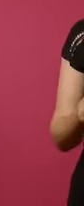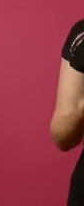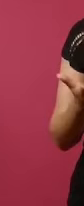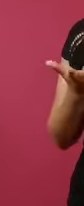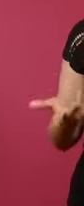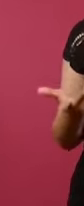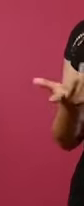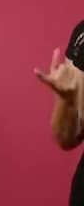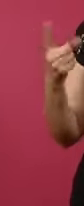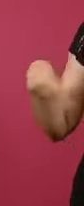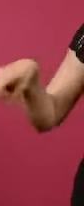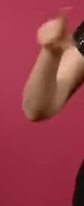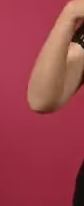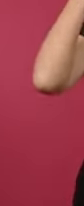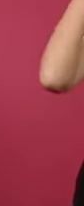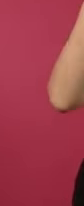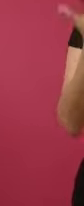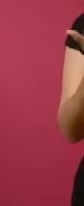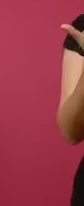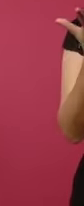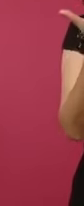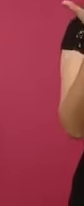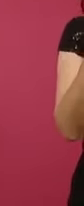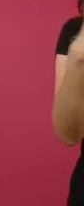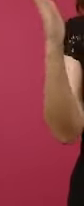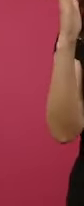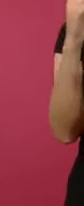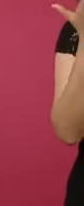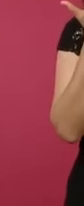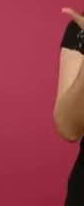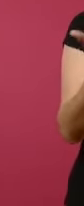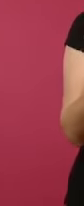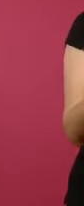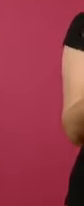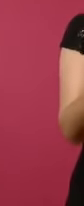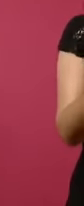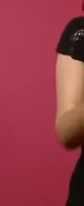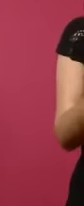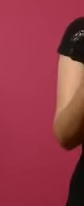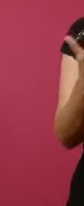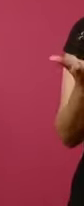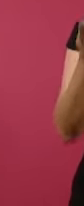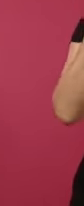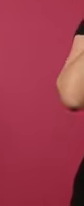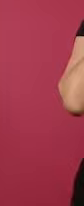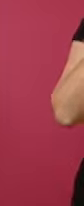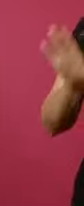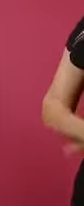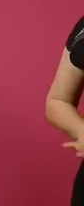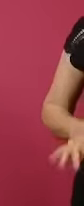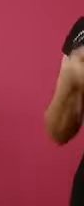el triunfar a toda costa, sin escrúpulos morales de ninguna índole.